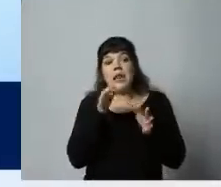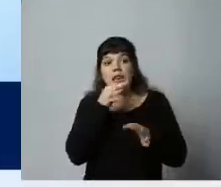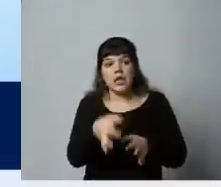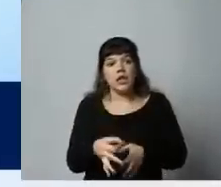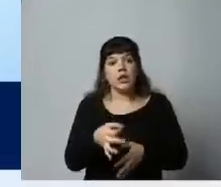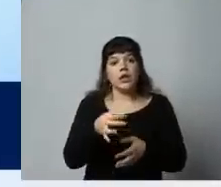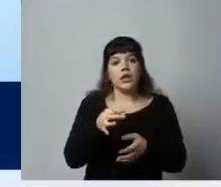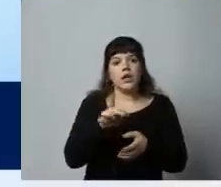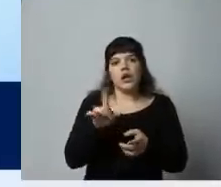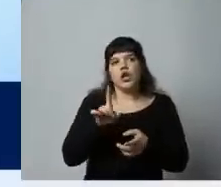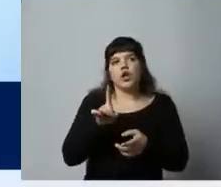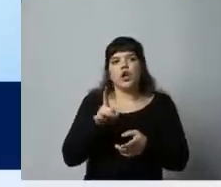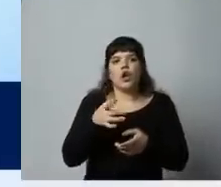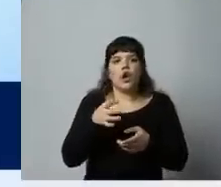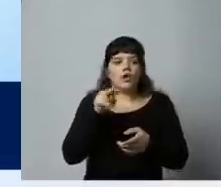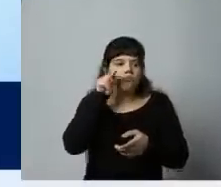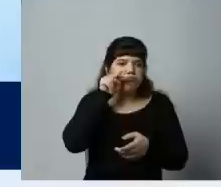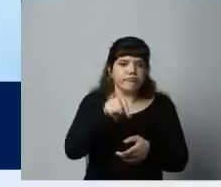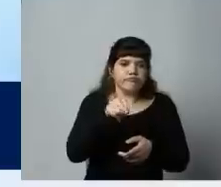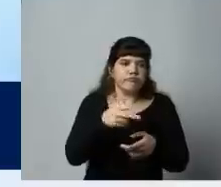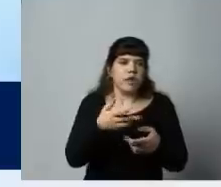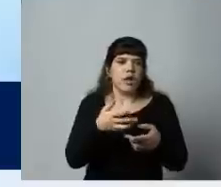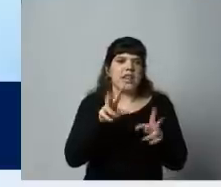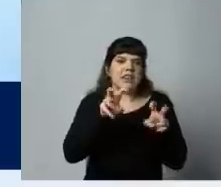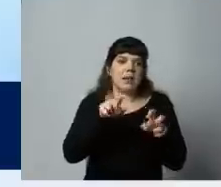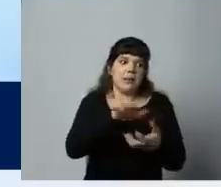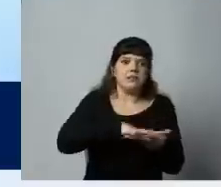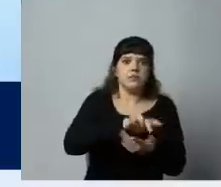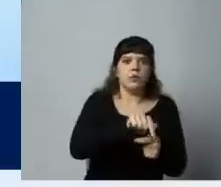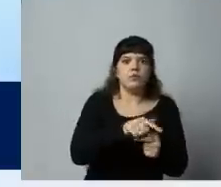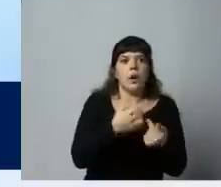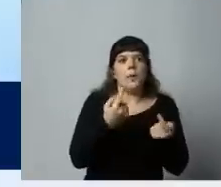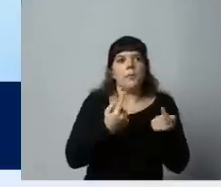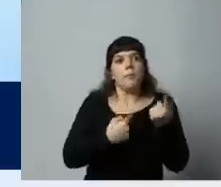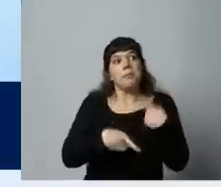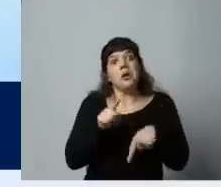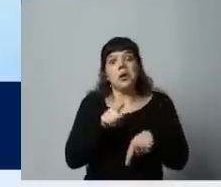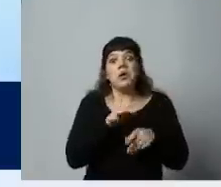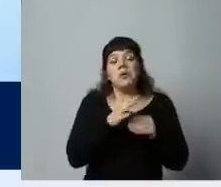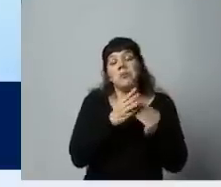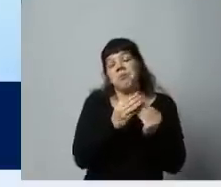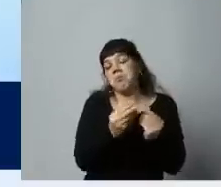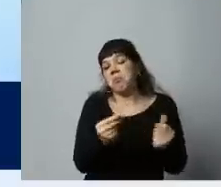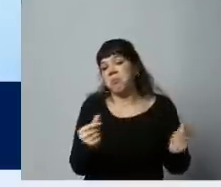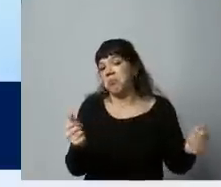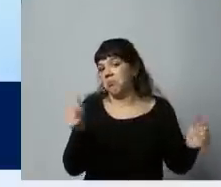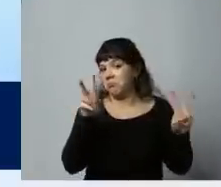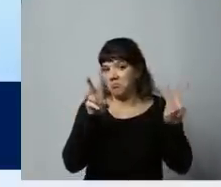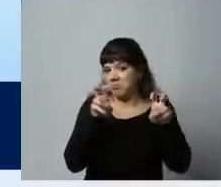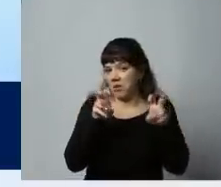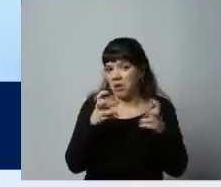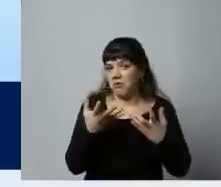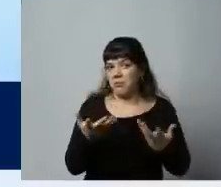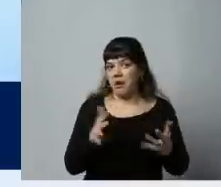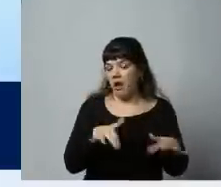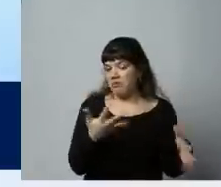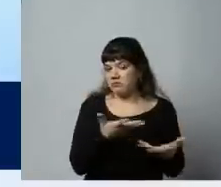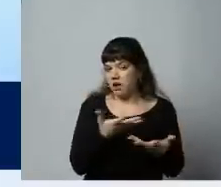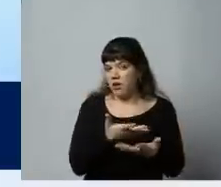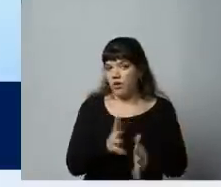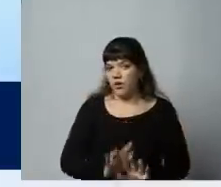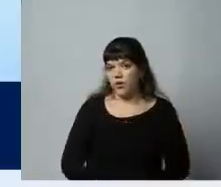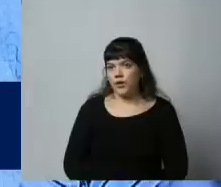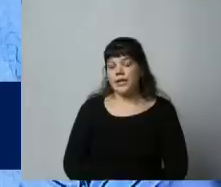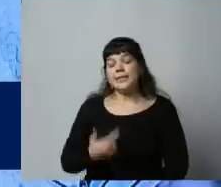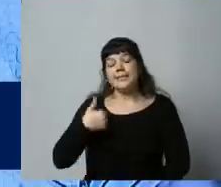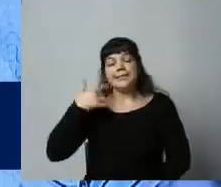que no se iba a a los fueros Pero eso ha ido como quedando en la nada No hasta ahora a